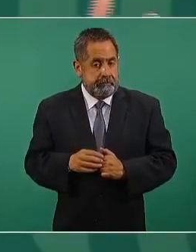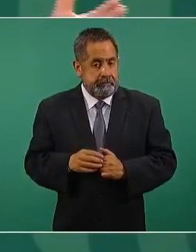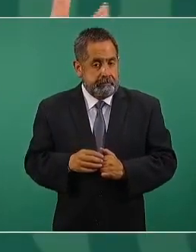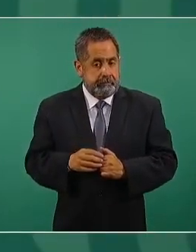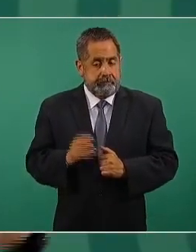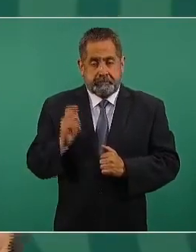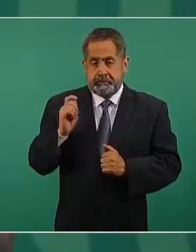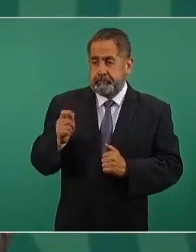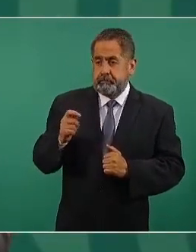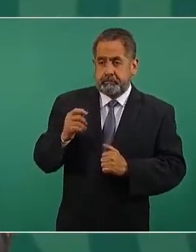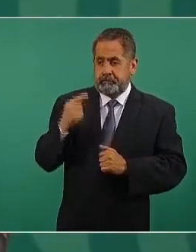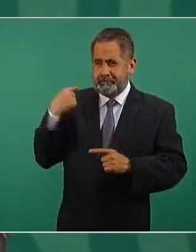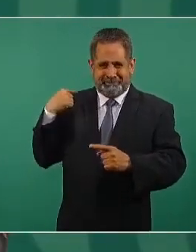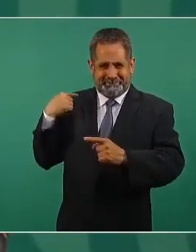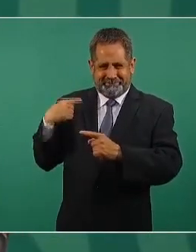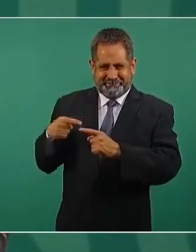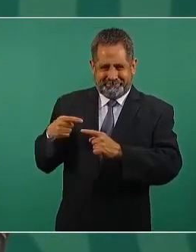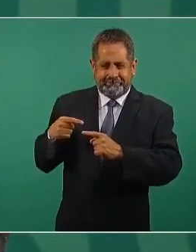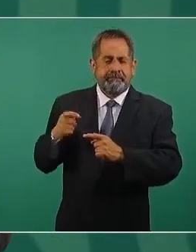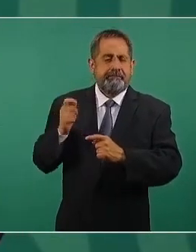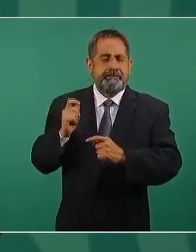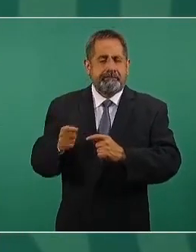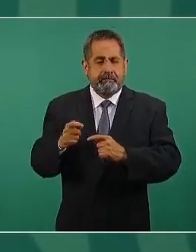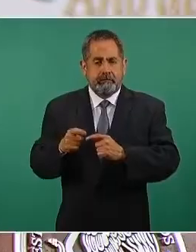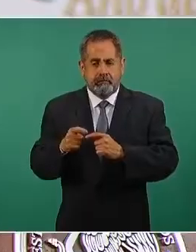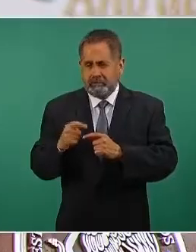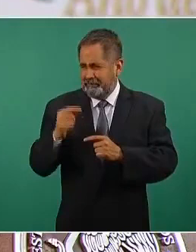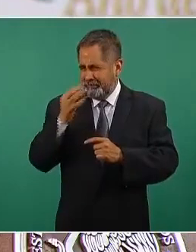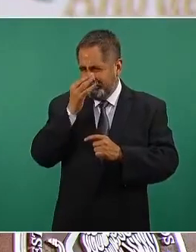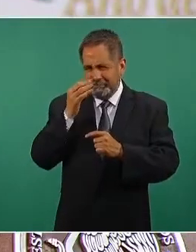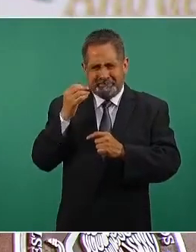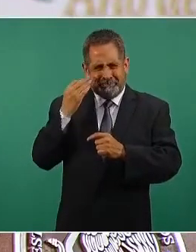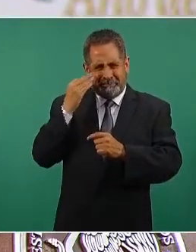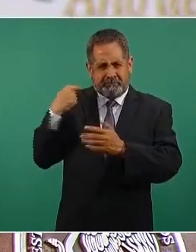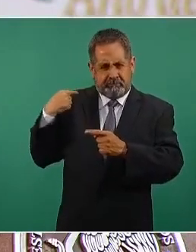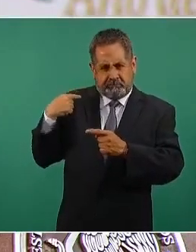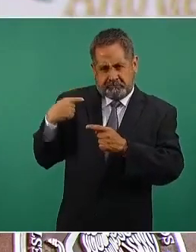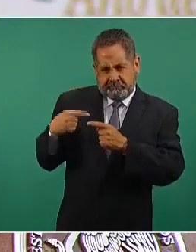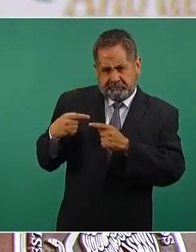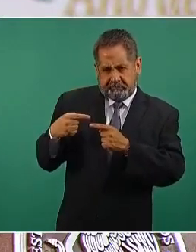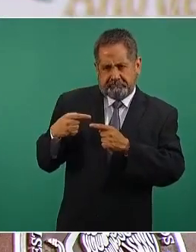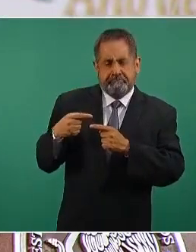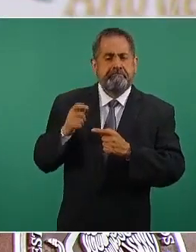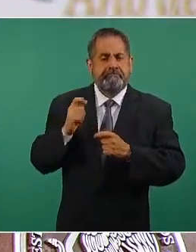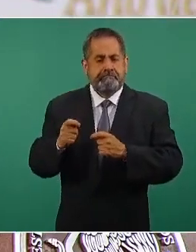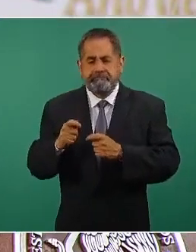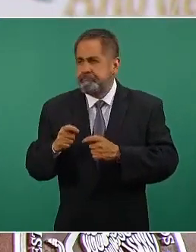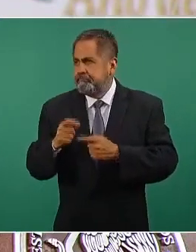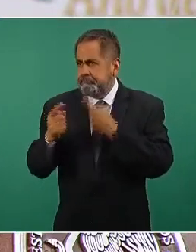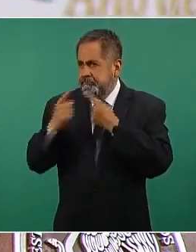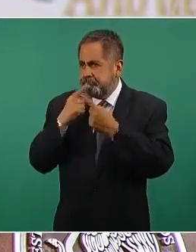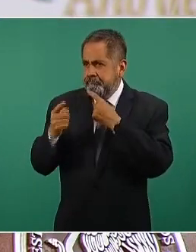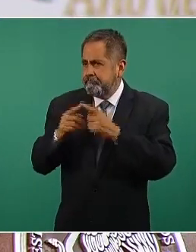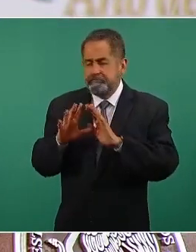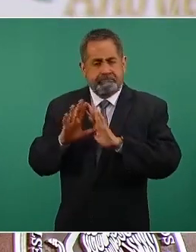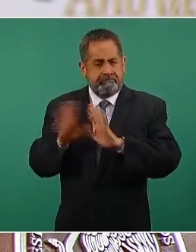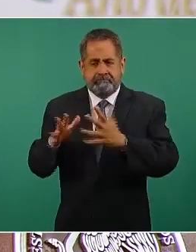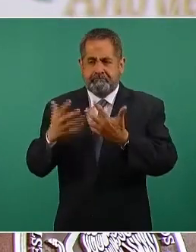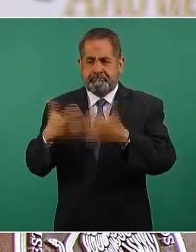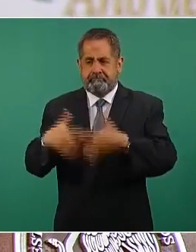en este tiempo corto se haya logrado que dos